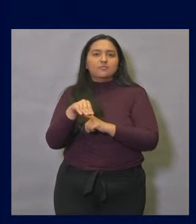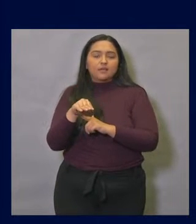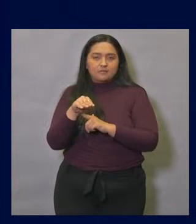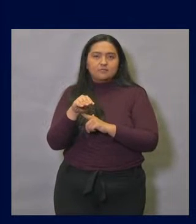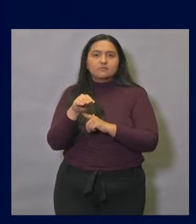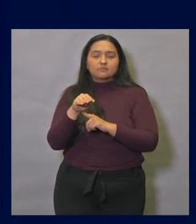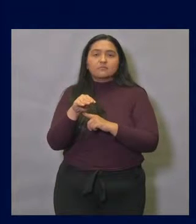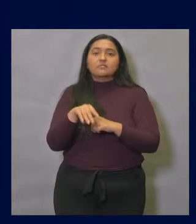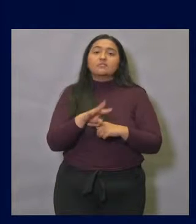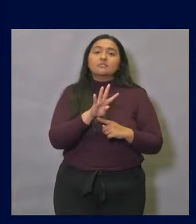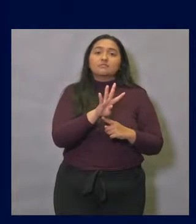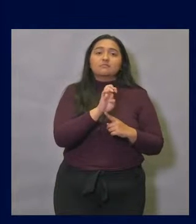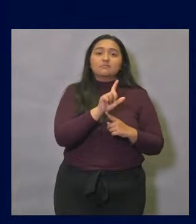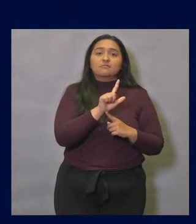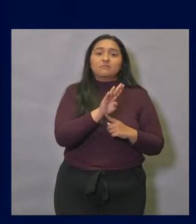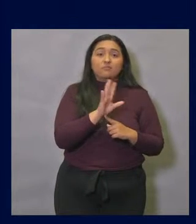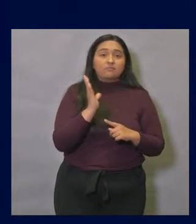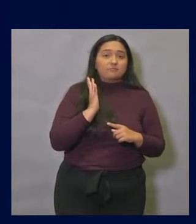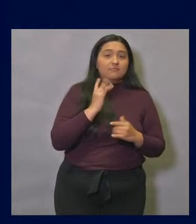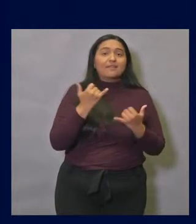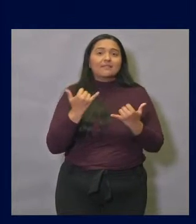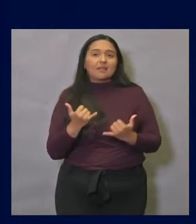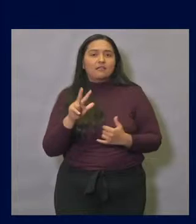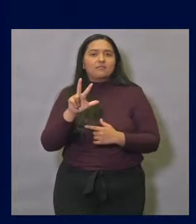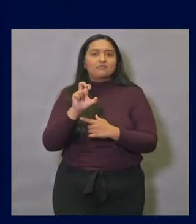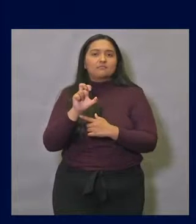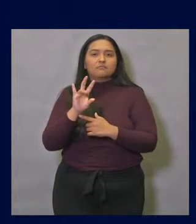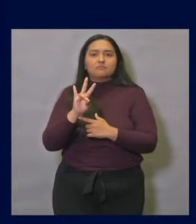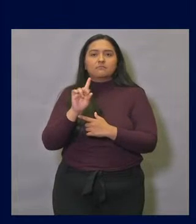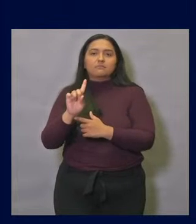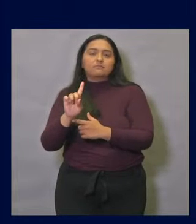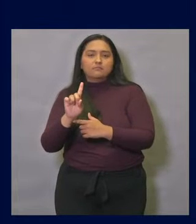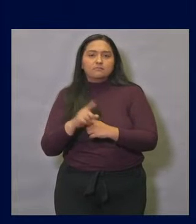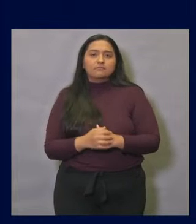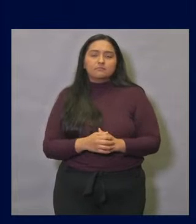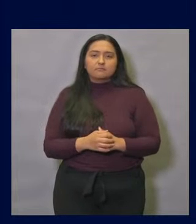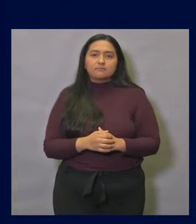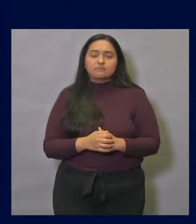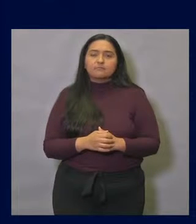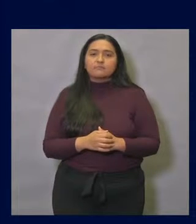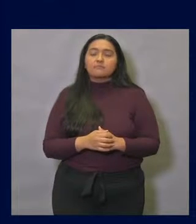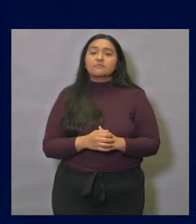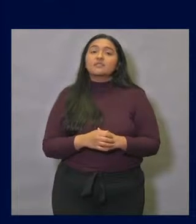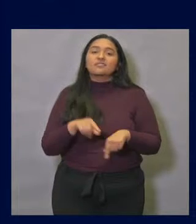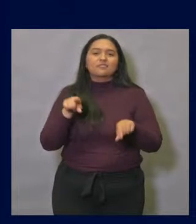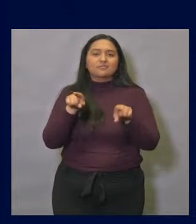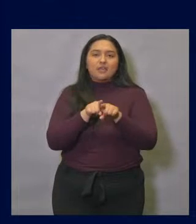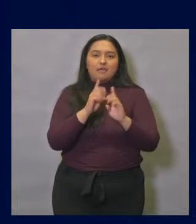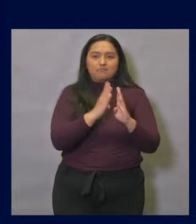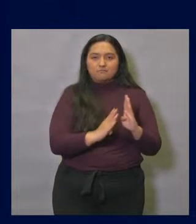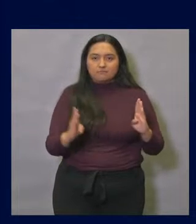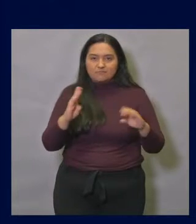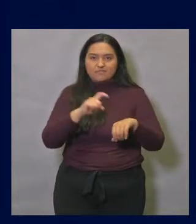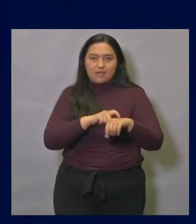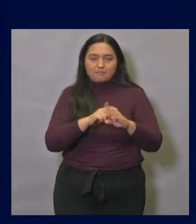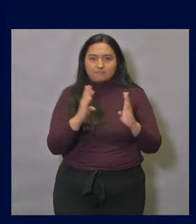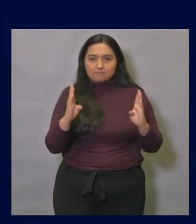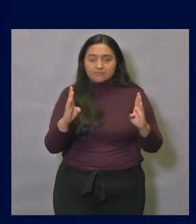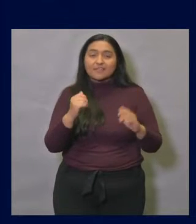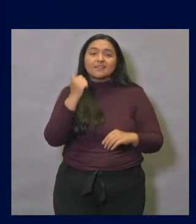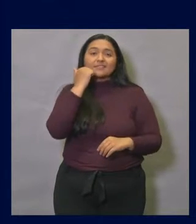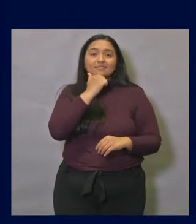de 424 a 371. Durante el mismo periodo de tiempo, el promedio diario